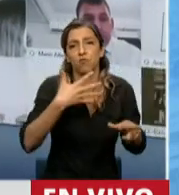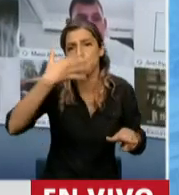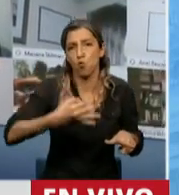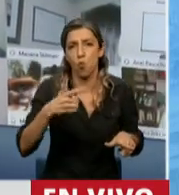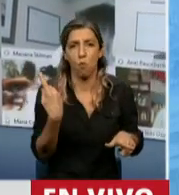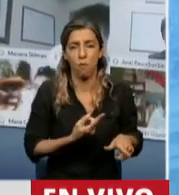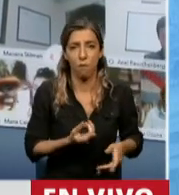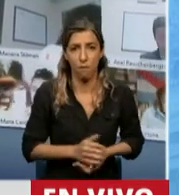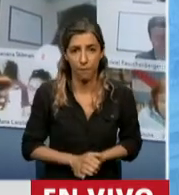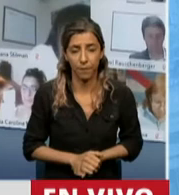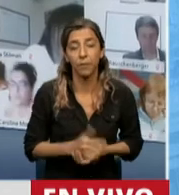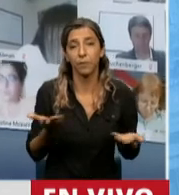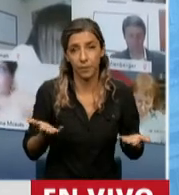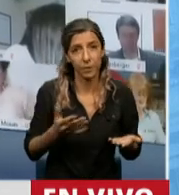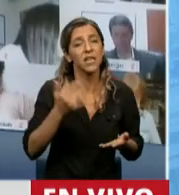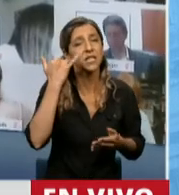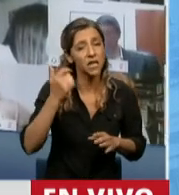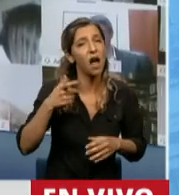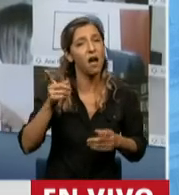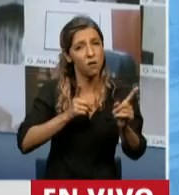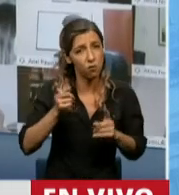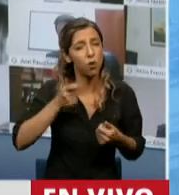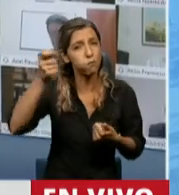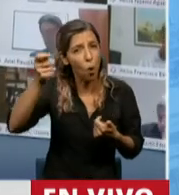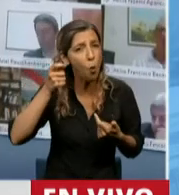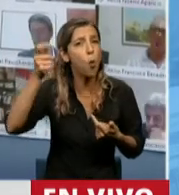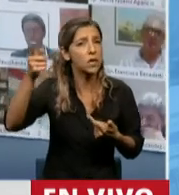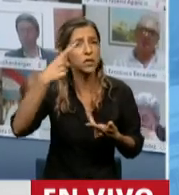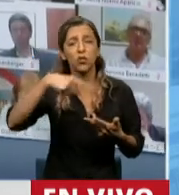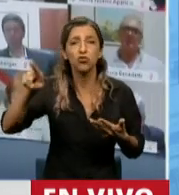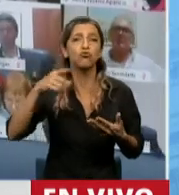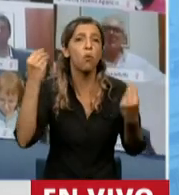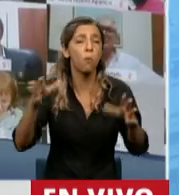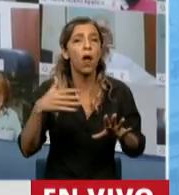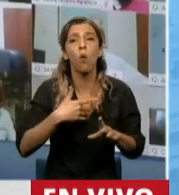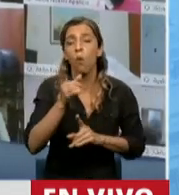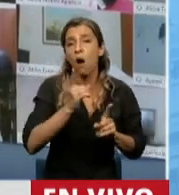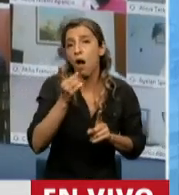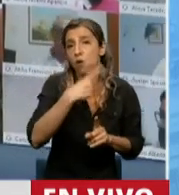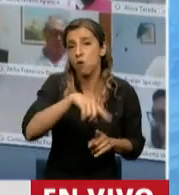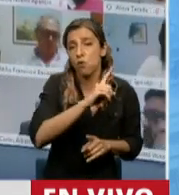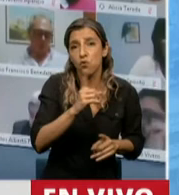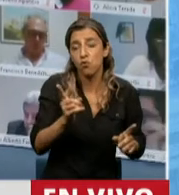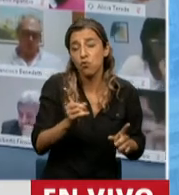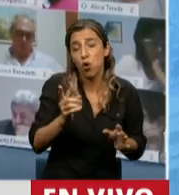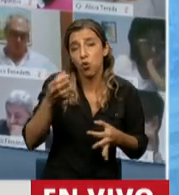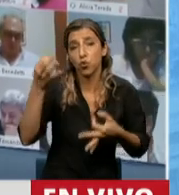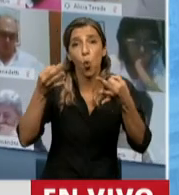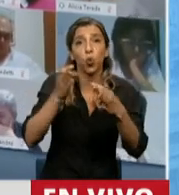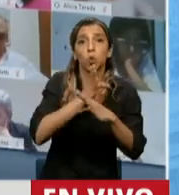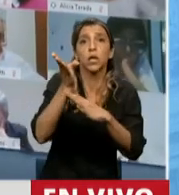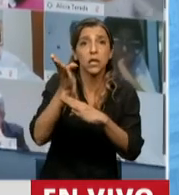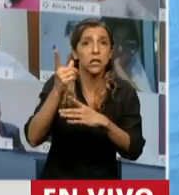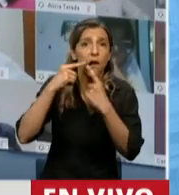proceso judicial con sentencia firme, en los jubilados que no habían tenido ni habían recurrido a la justicia, y